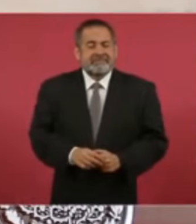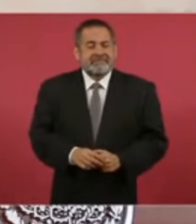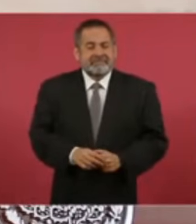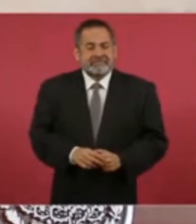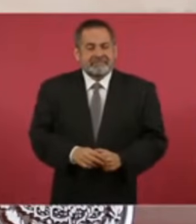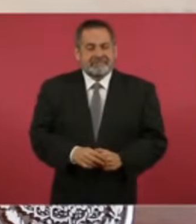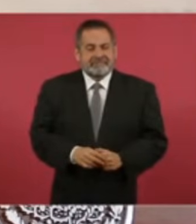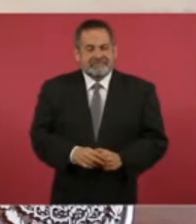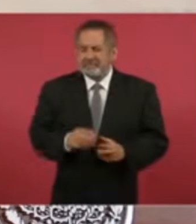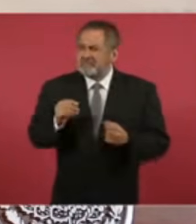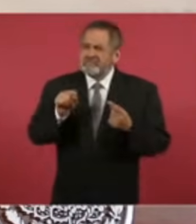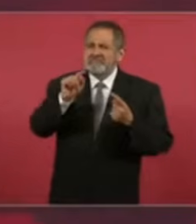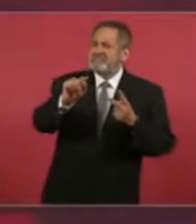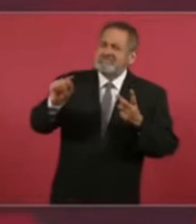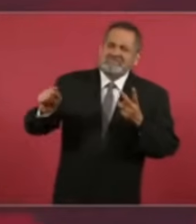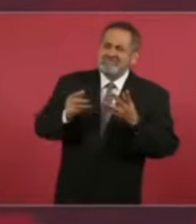al fondo,